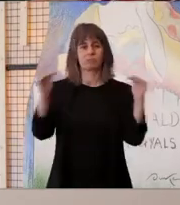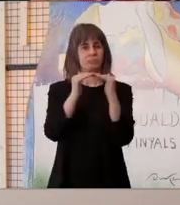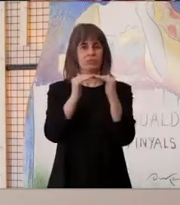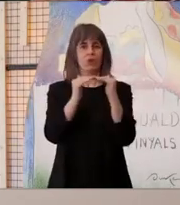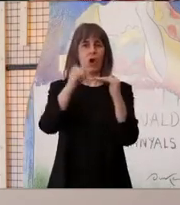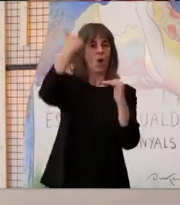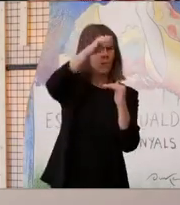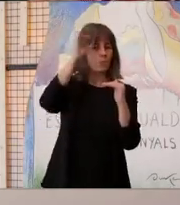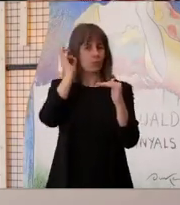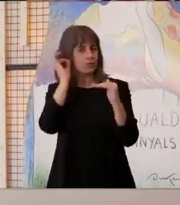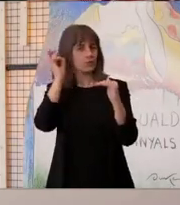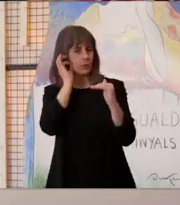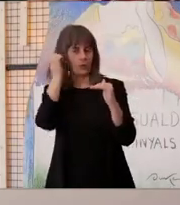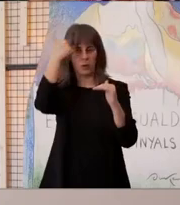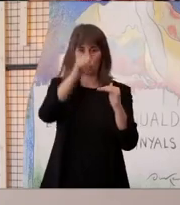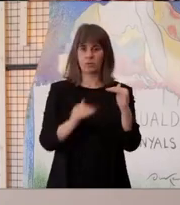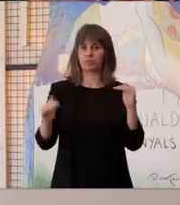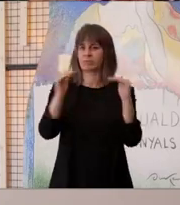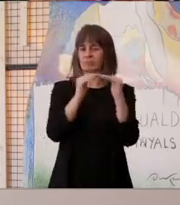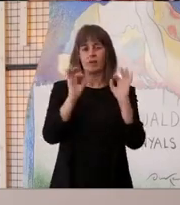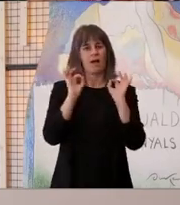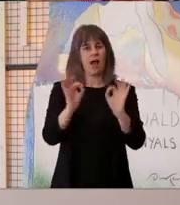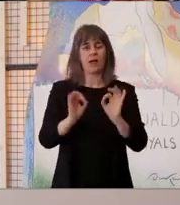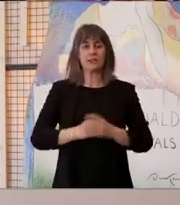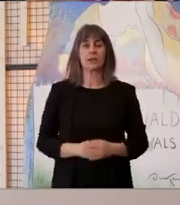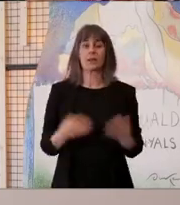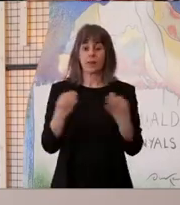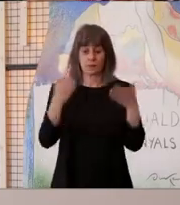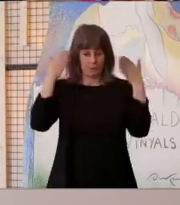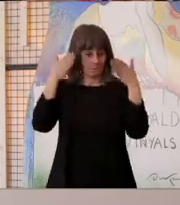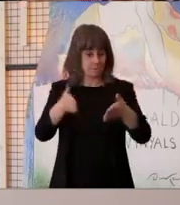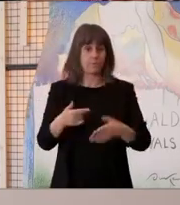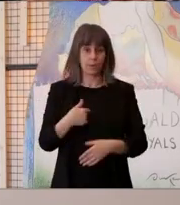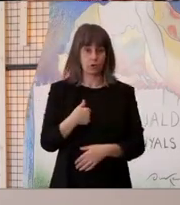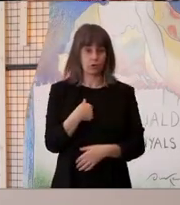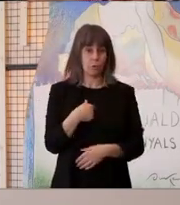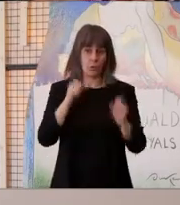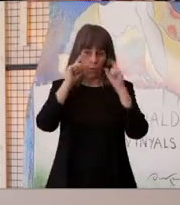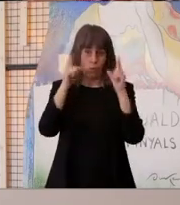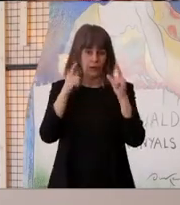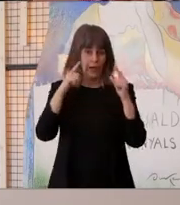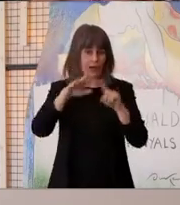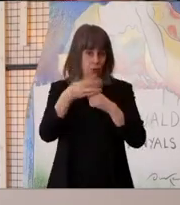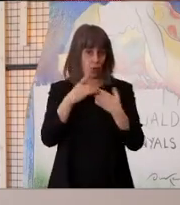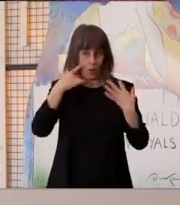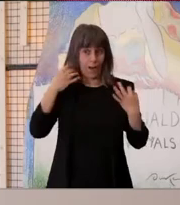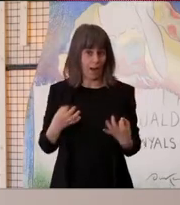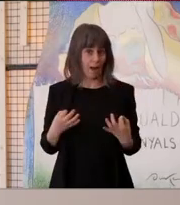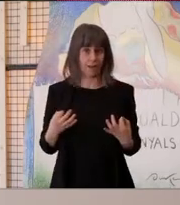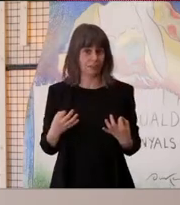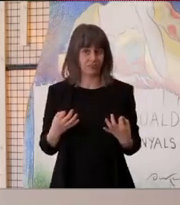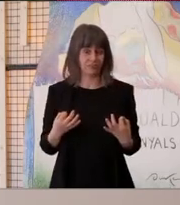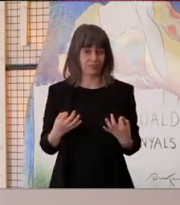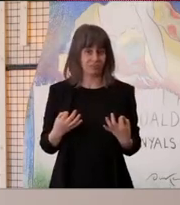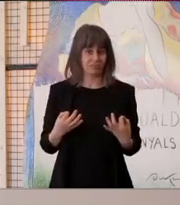hombres y hombres y mujeres por tanto que centrarlo no si yo soy muy consciente de la realidad soy muy consciente de todo